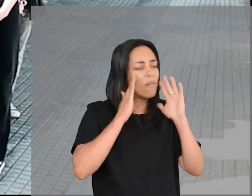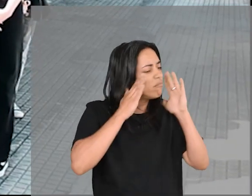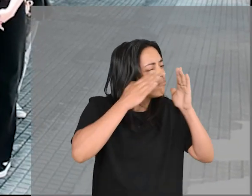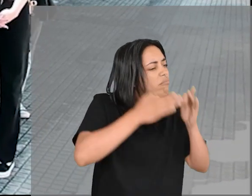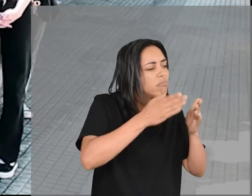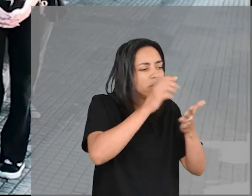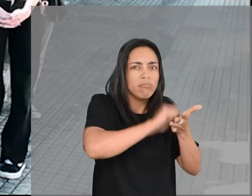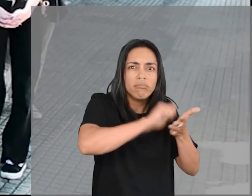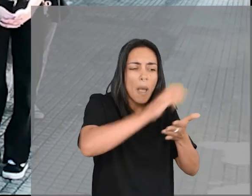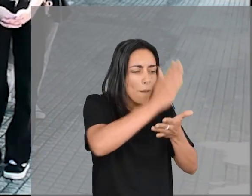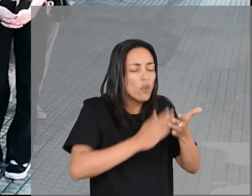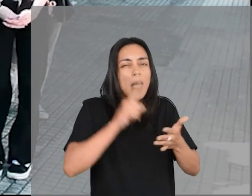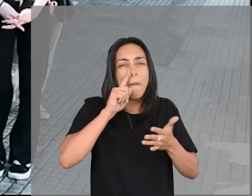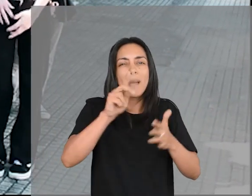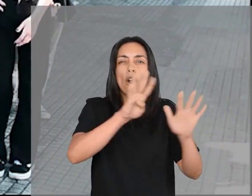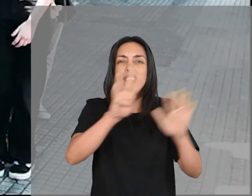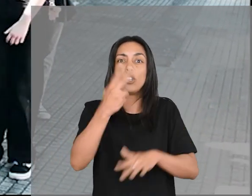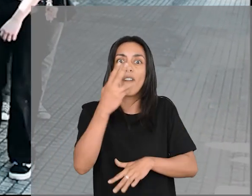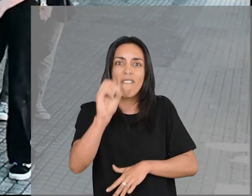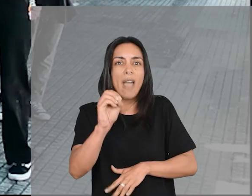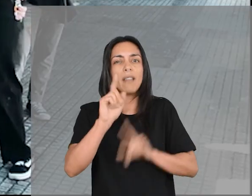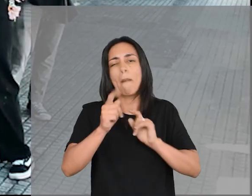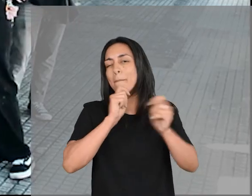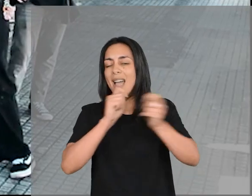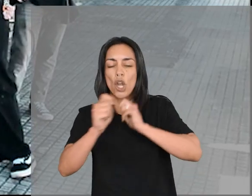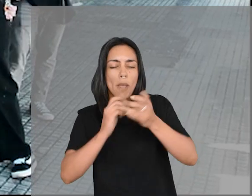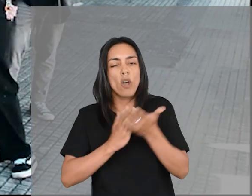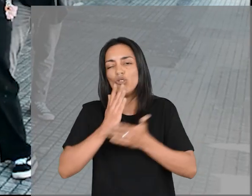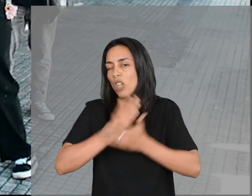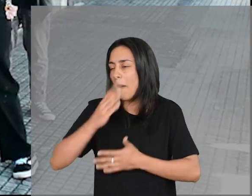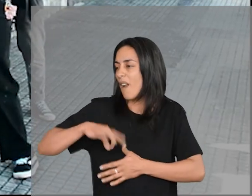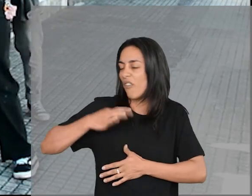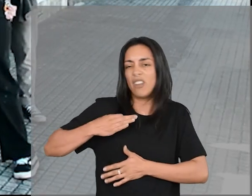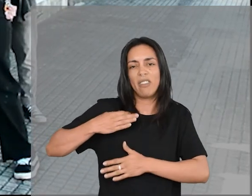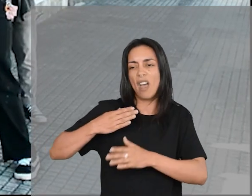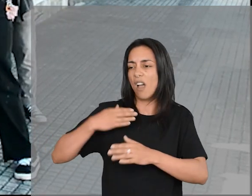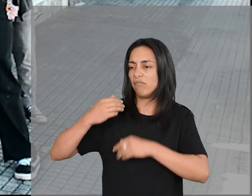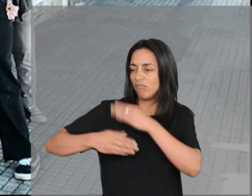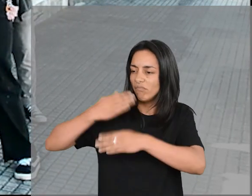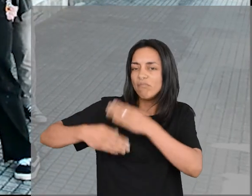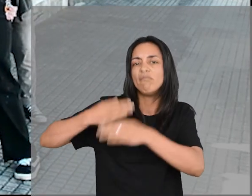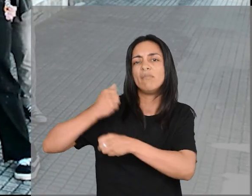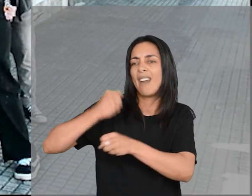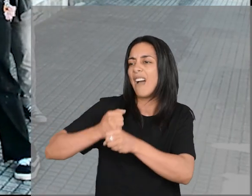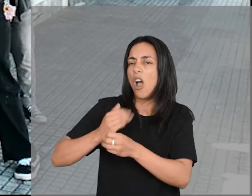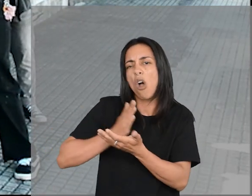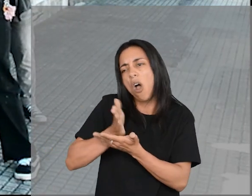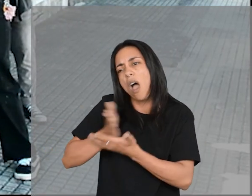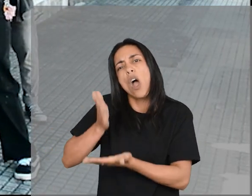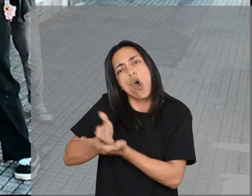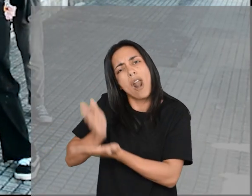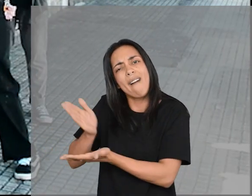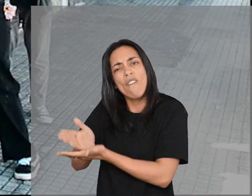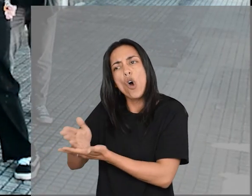en 1920. Bueno, el periodismo fue algo constante en su vida, colaborando en varios medios uruguayos y argentinos.